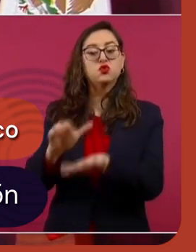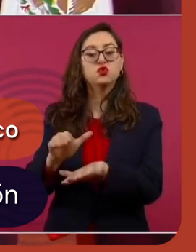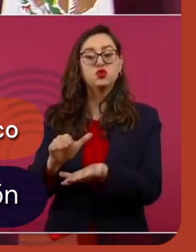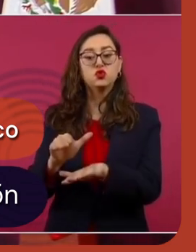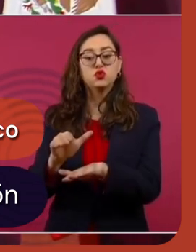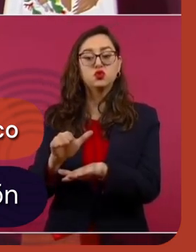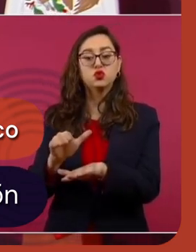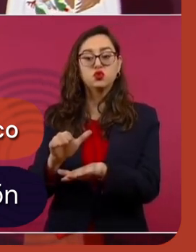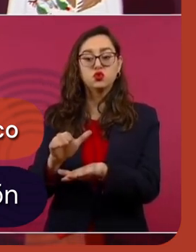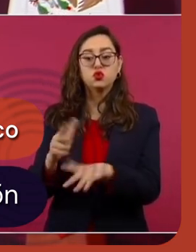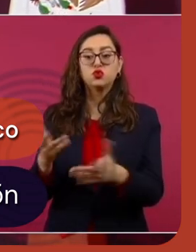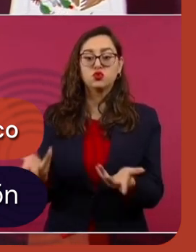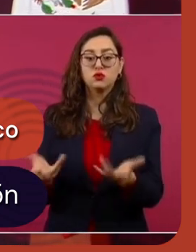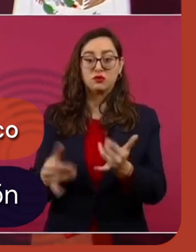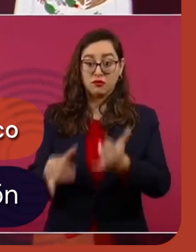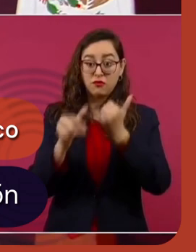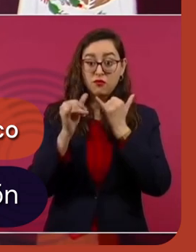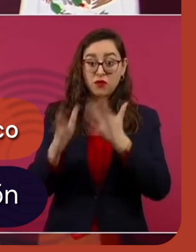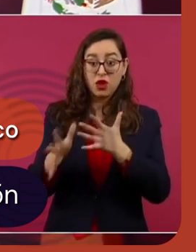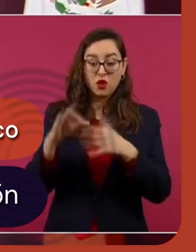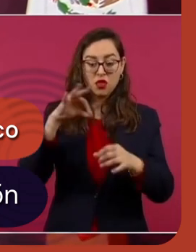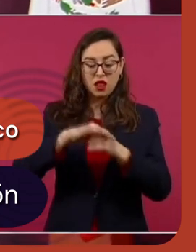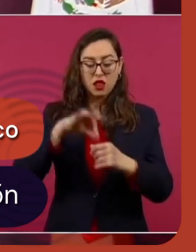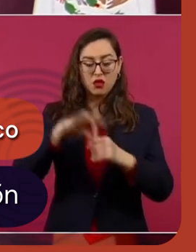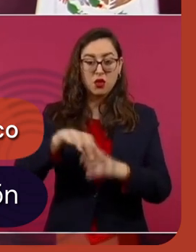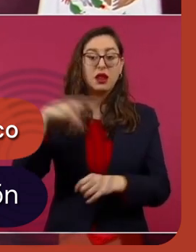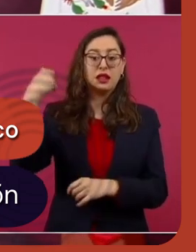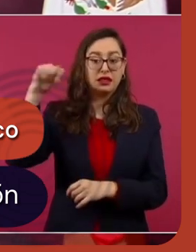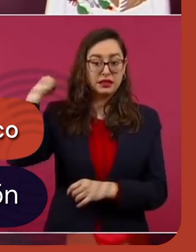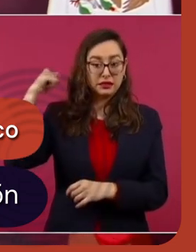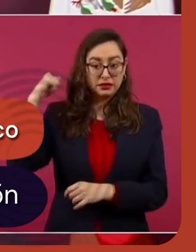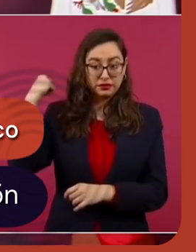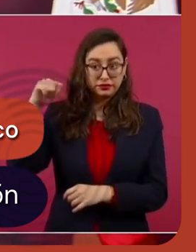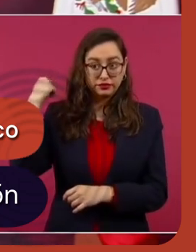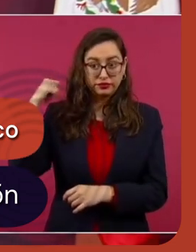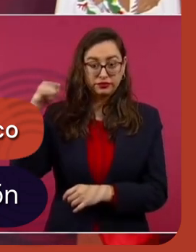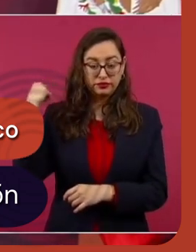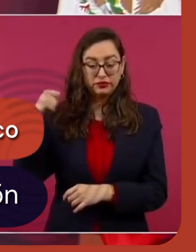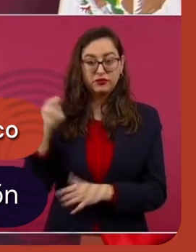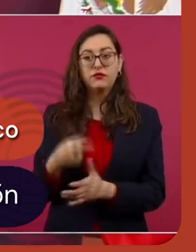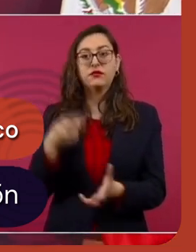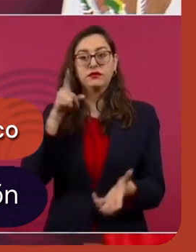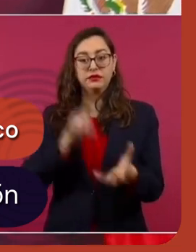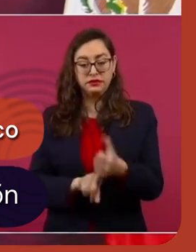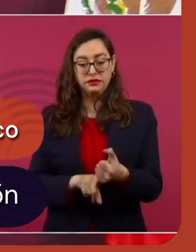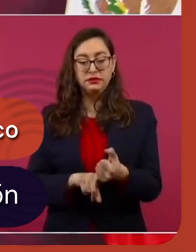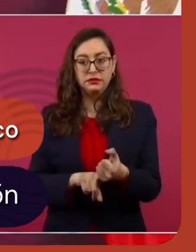el fraude electoral en Tabasco, y hablaba yo de